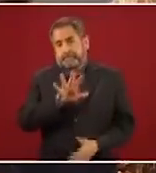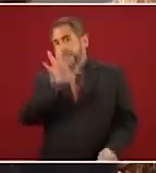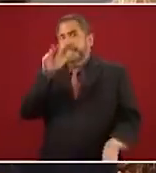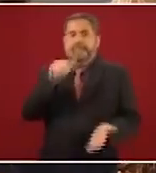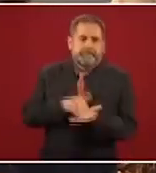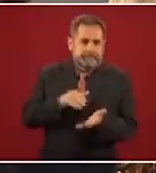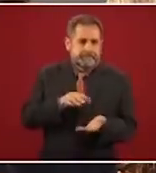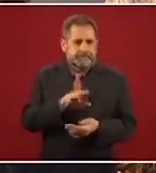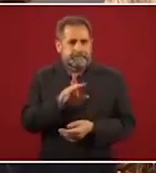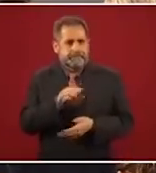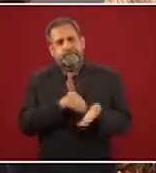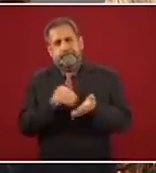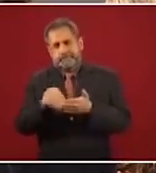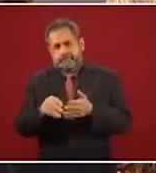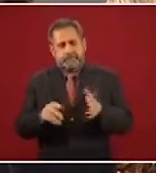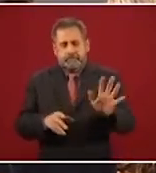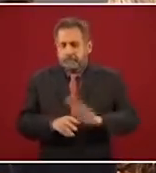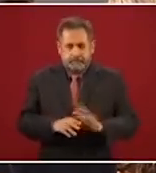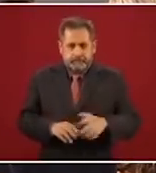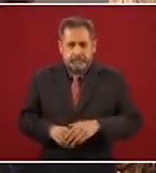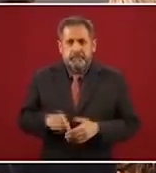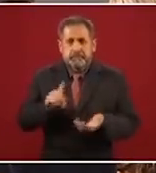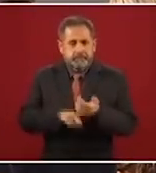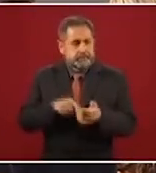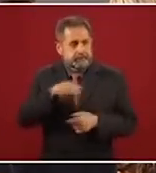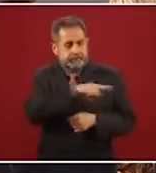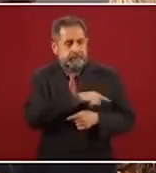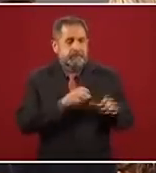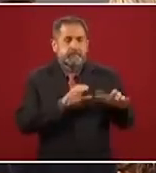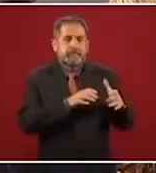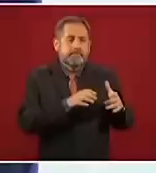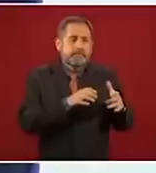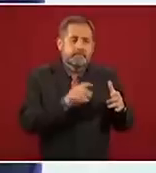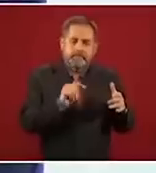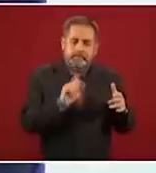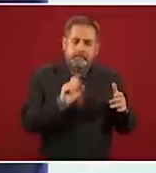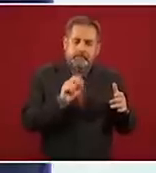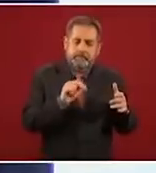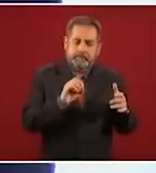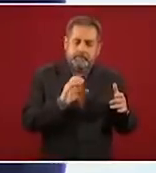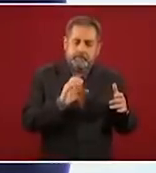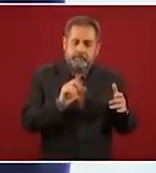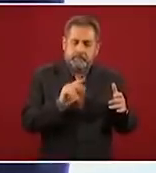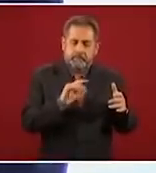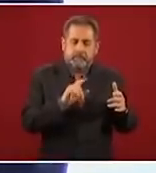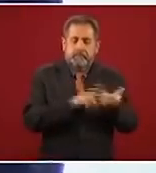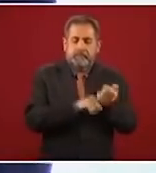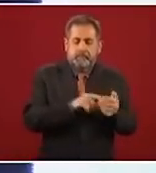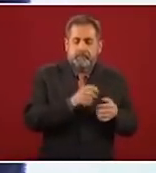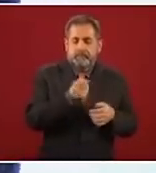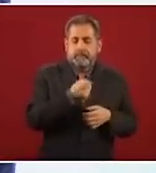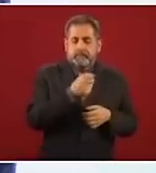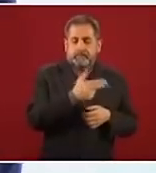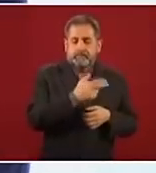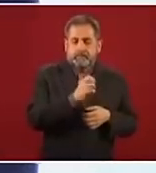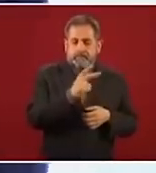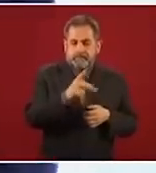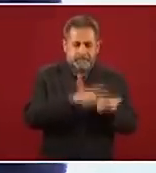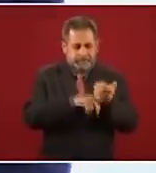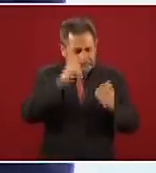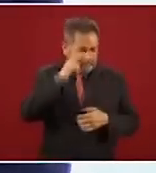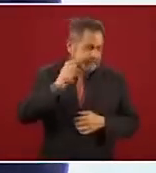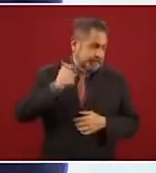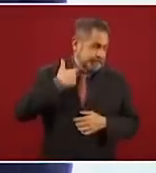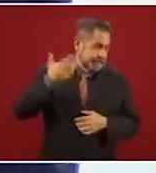5,000 millones. Esto lo crearon los tecnócratas de Hacienda en uno de esos sexenios,